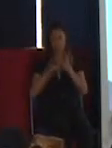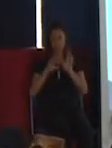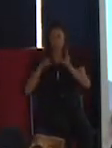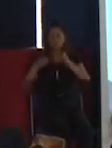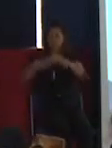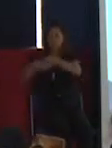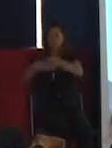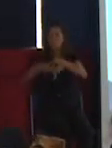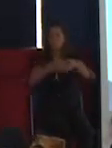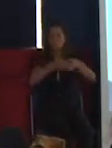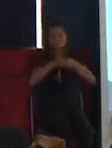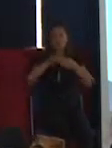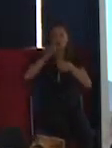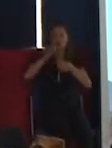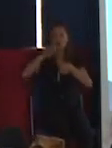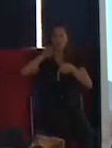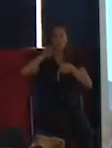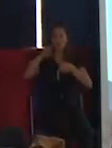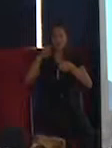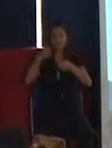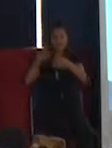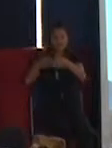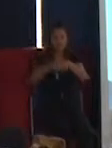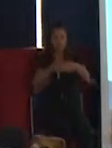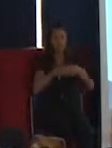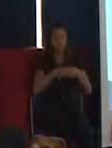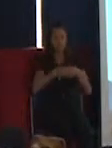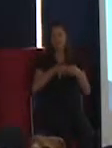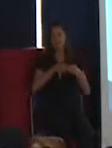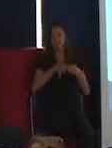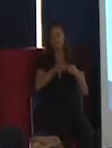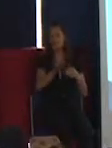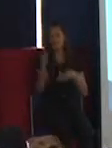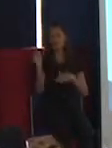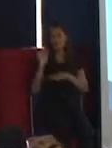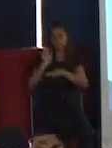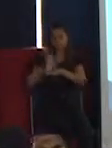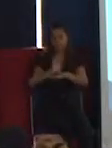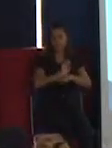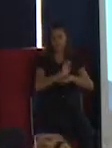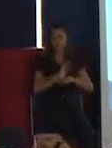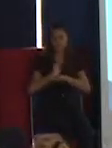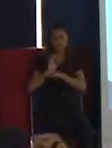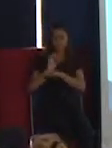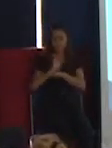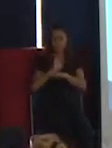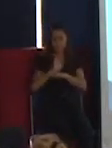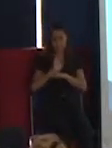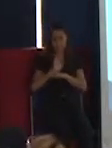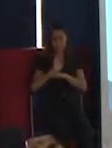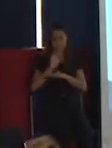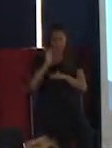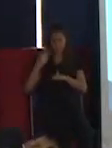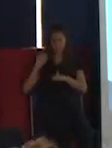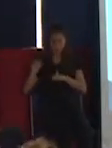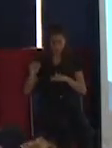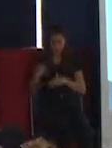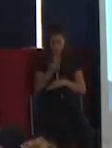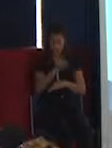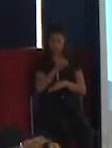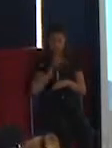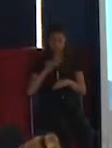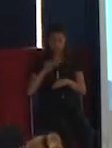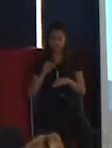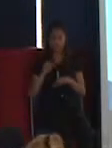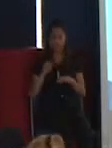ONGs o otras entidades que hagan parte, ¿sí?, se vean involucradas dentro de